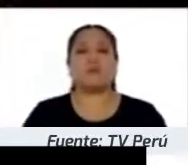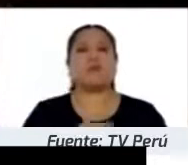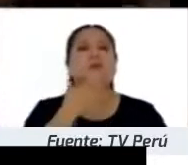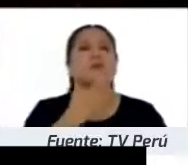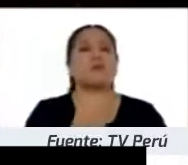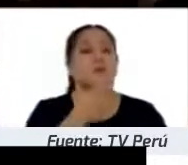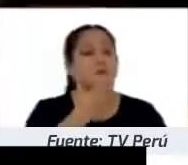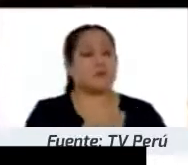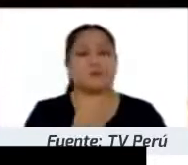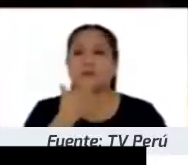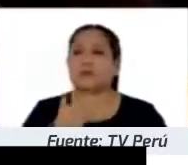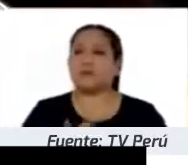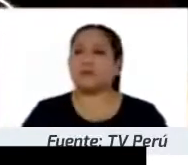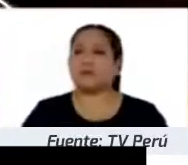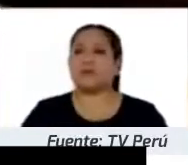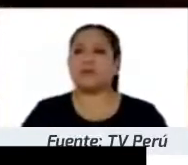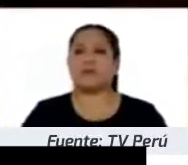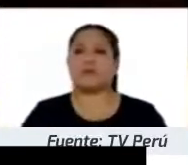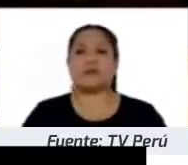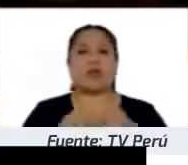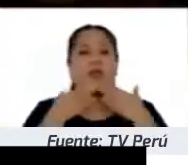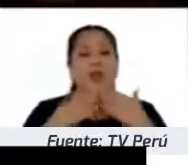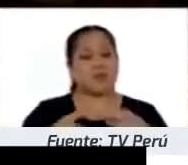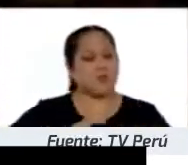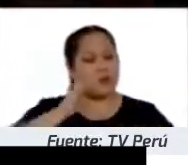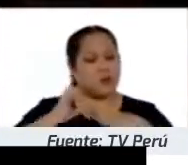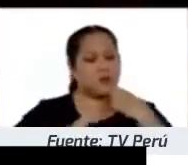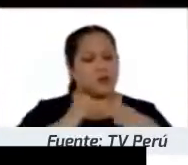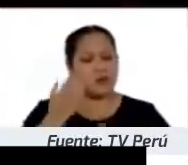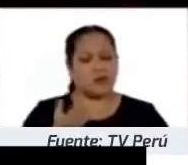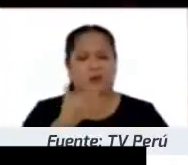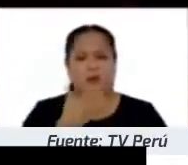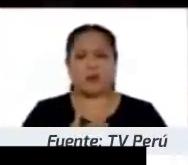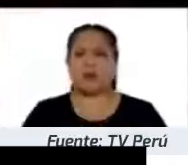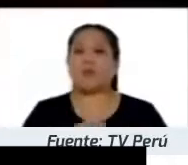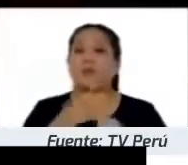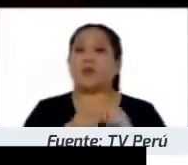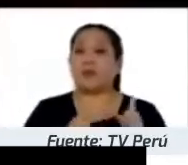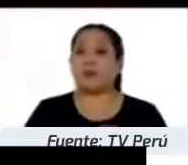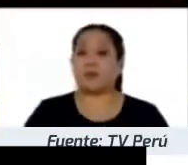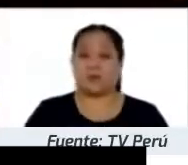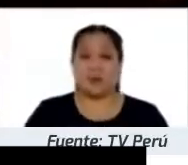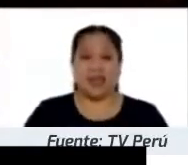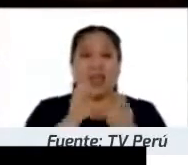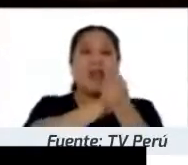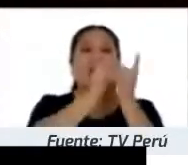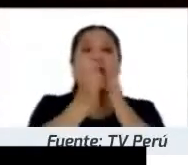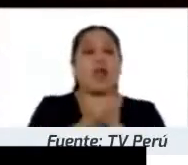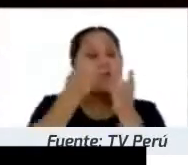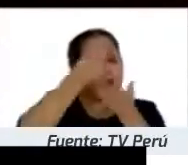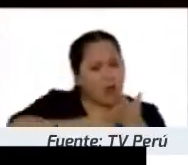Gracias, gracias. Gracias por esa emoción. Pero el cambio y la lucha recién